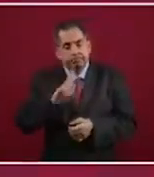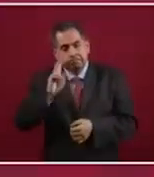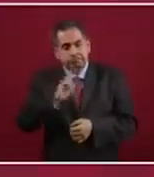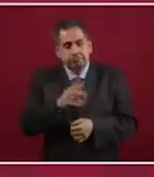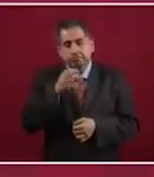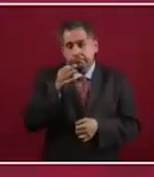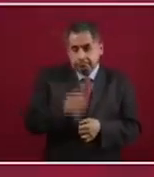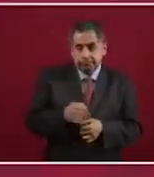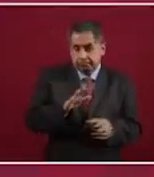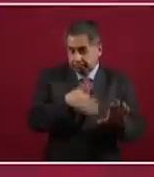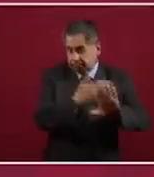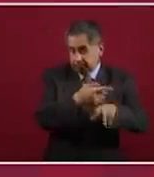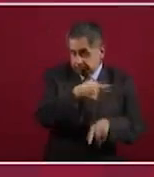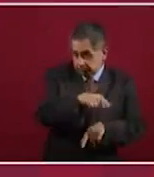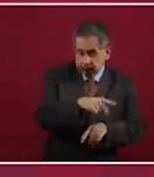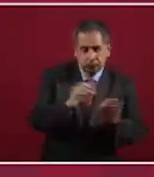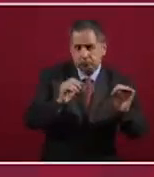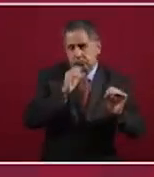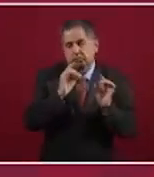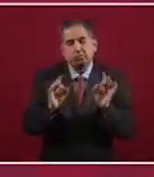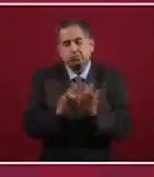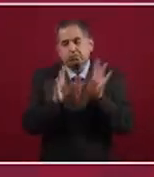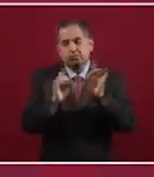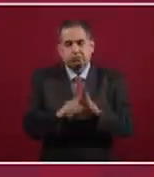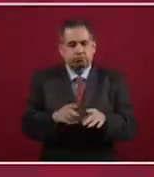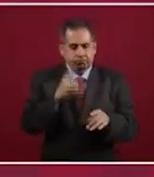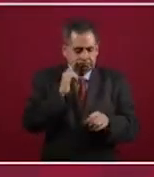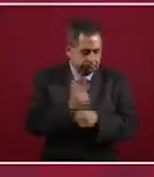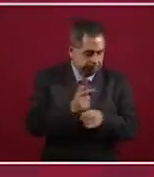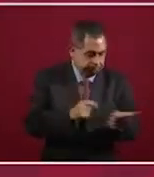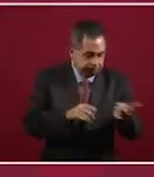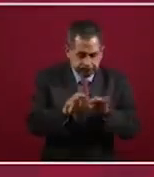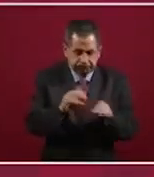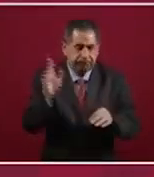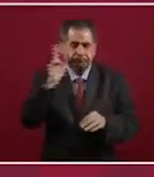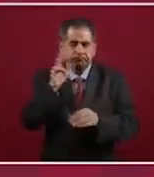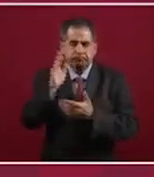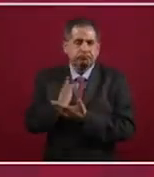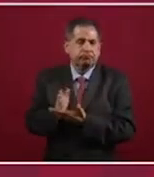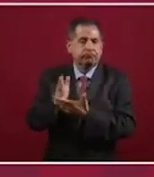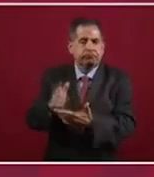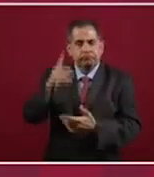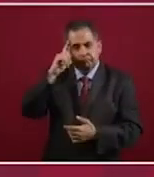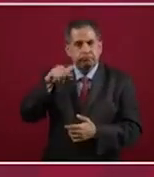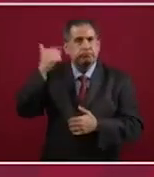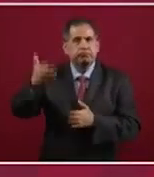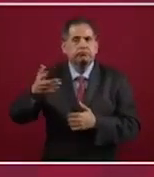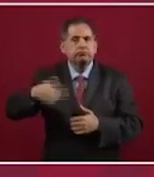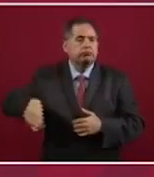conclusiones y sobre todo aportará elementos para tomar cualquier